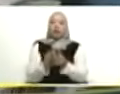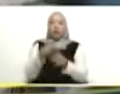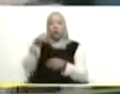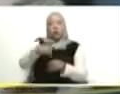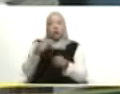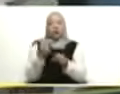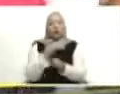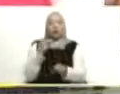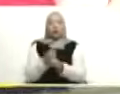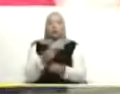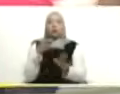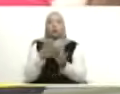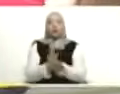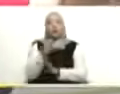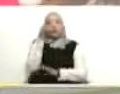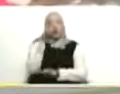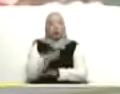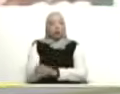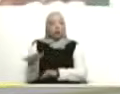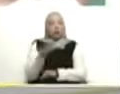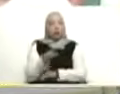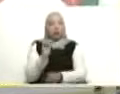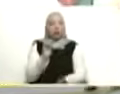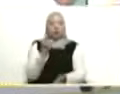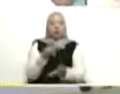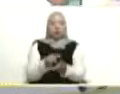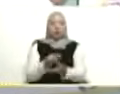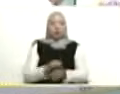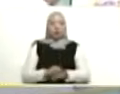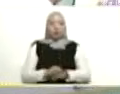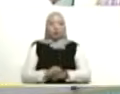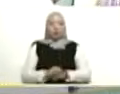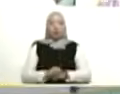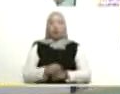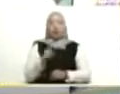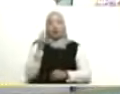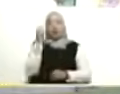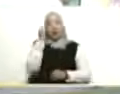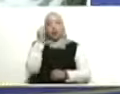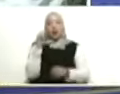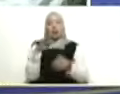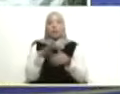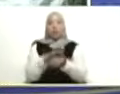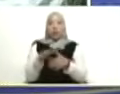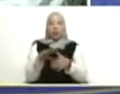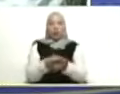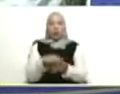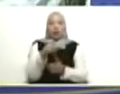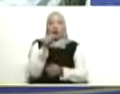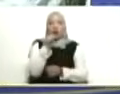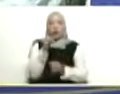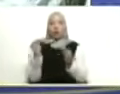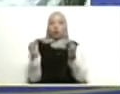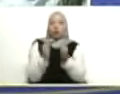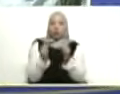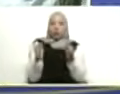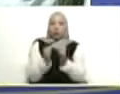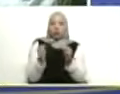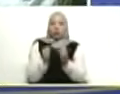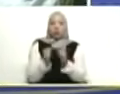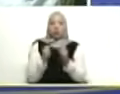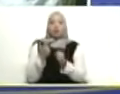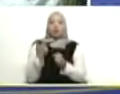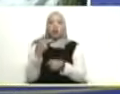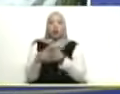bajando la temperatura. Sí. ¿Ah? Comenzó a llegar desde el día martes en la madrugada, presidente. Una agüita más fría. Una agüita más fría. Y aparecieron